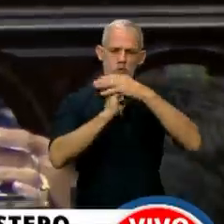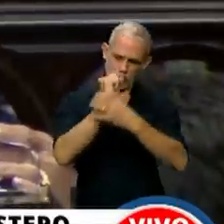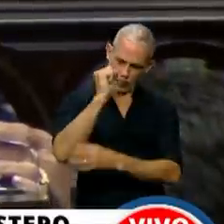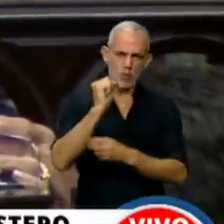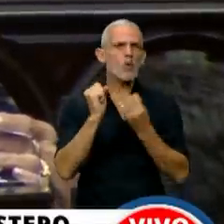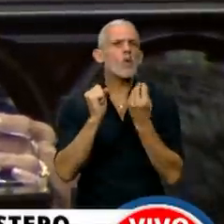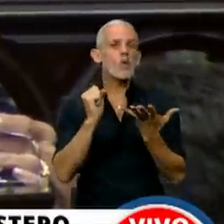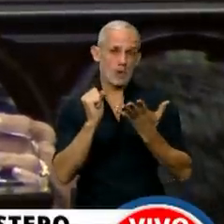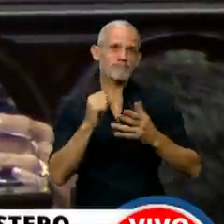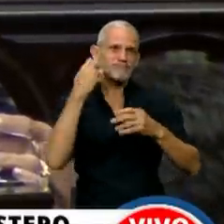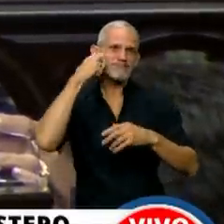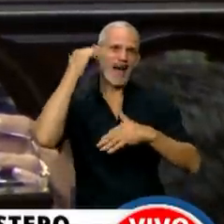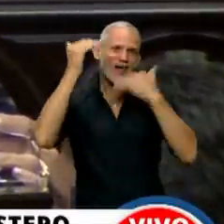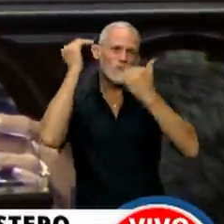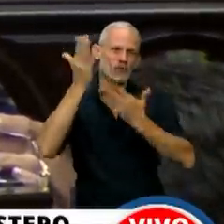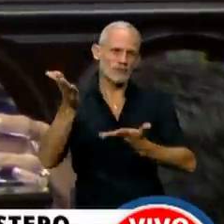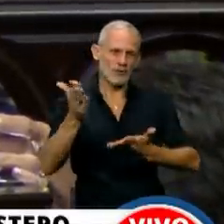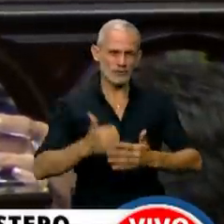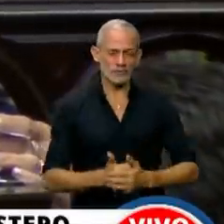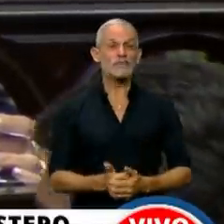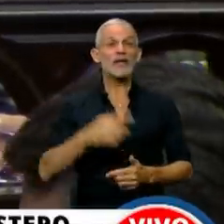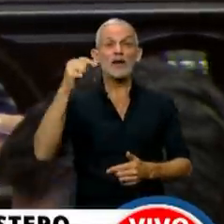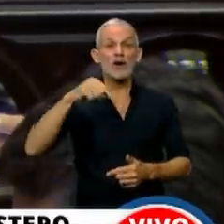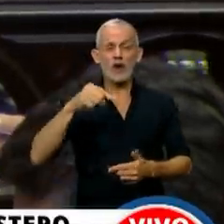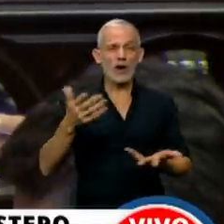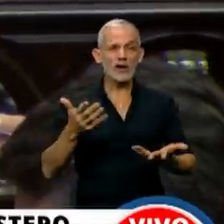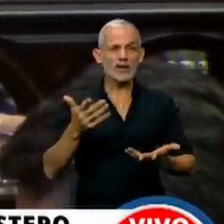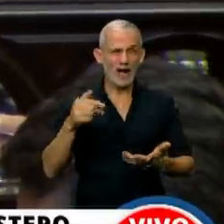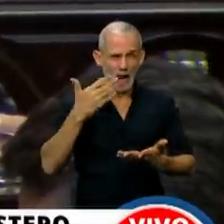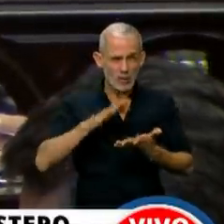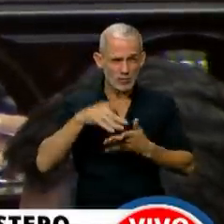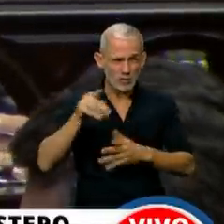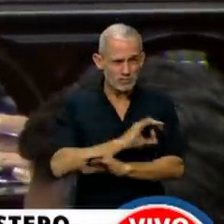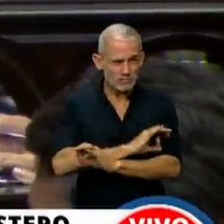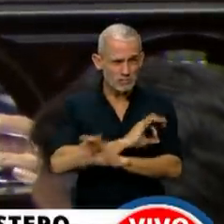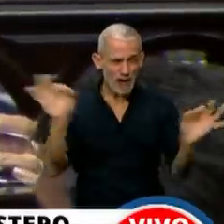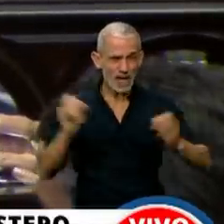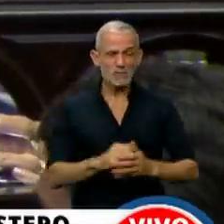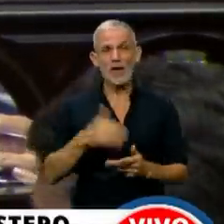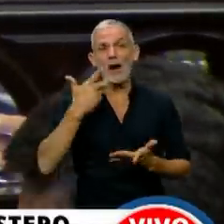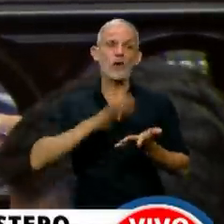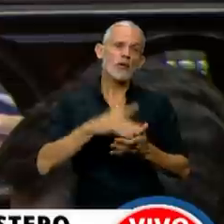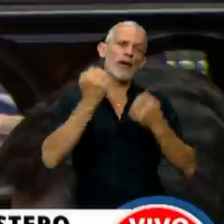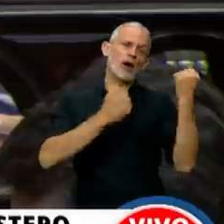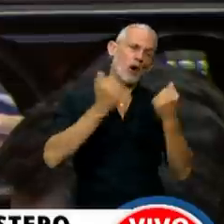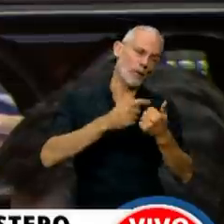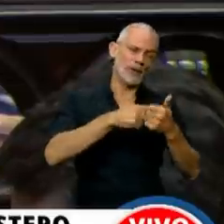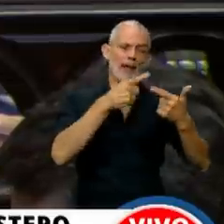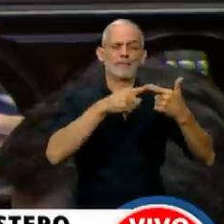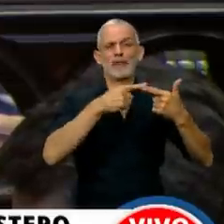son nuestros adultos mayores y hoy nadie hablo de ellos se habló de la macroeconomía